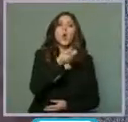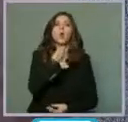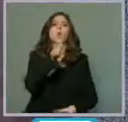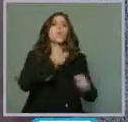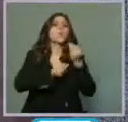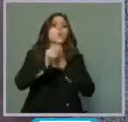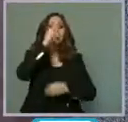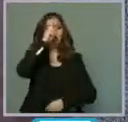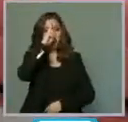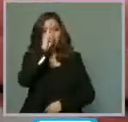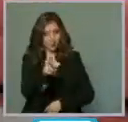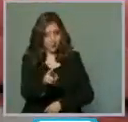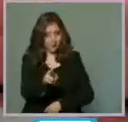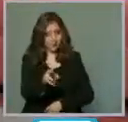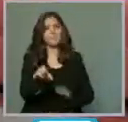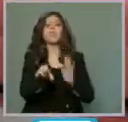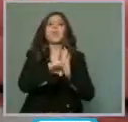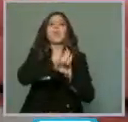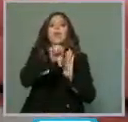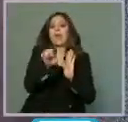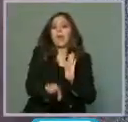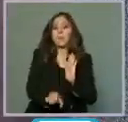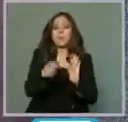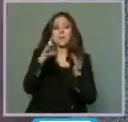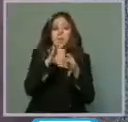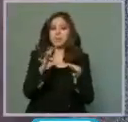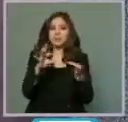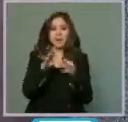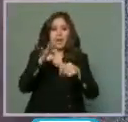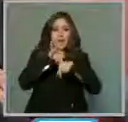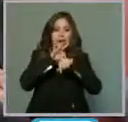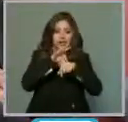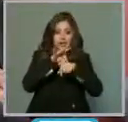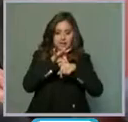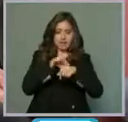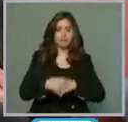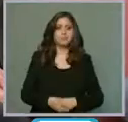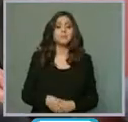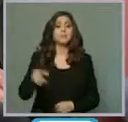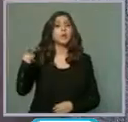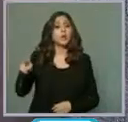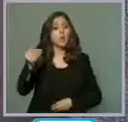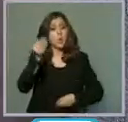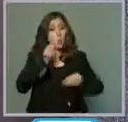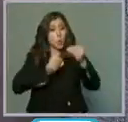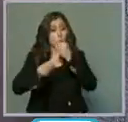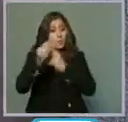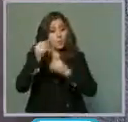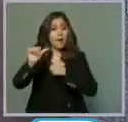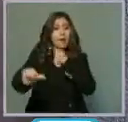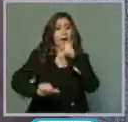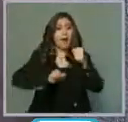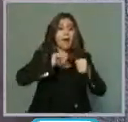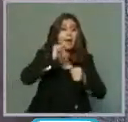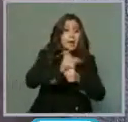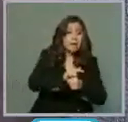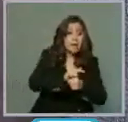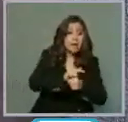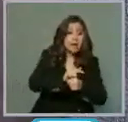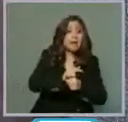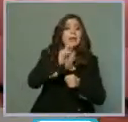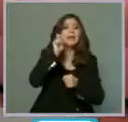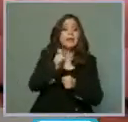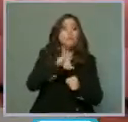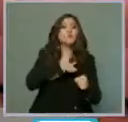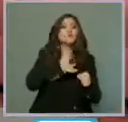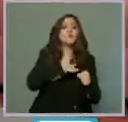vamos a hablar de las carnes, ¿sí? Dentro de las carnes, los animales que no se pueden consumir, o más bien que tienen que consumirse,